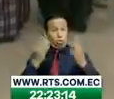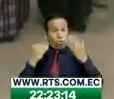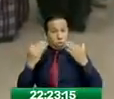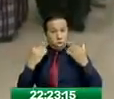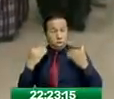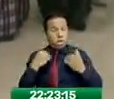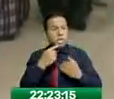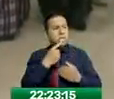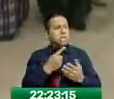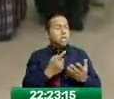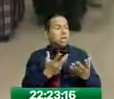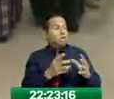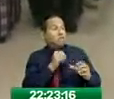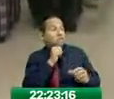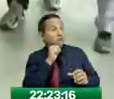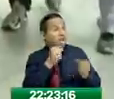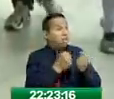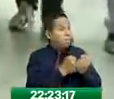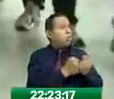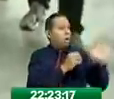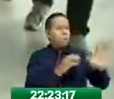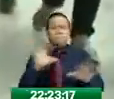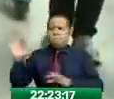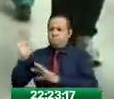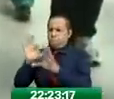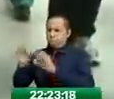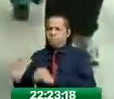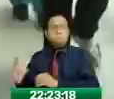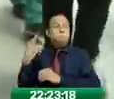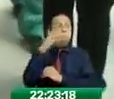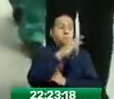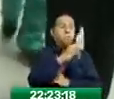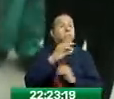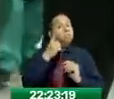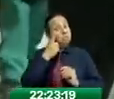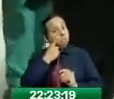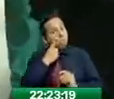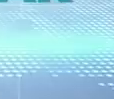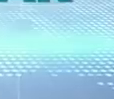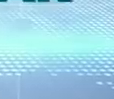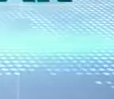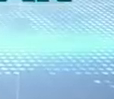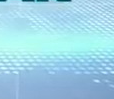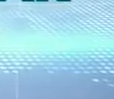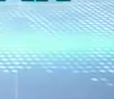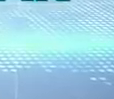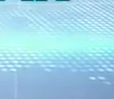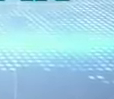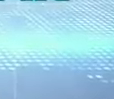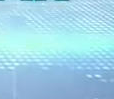ofrecimiento de un segundo equipo médico. En Quito informó Iván Casamen.